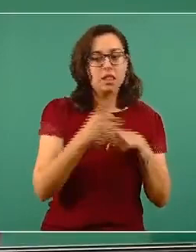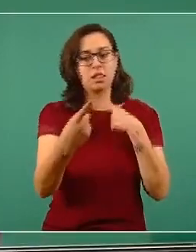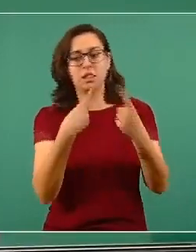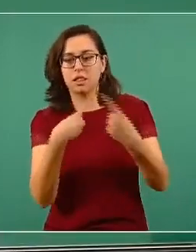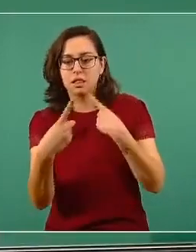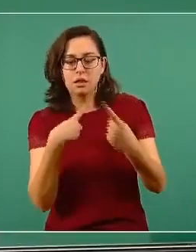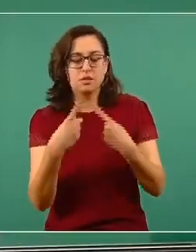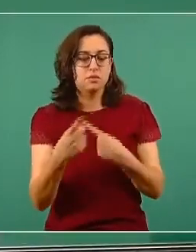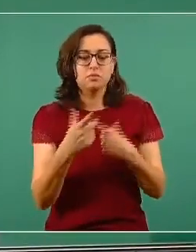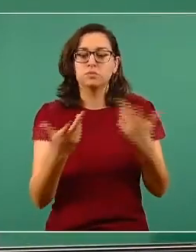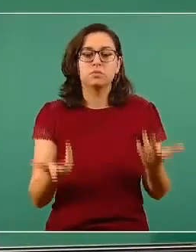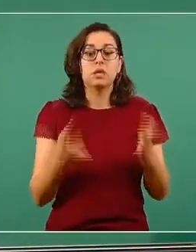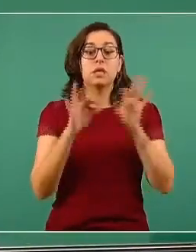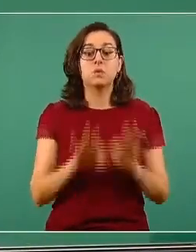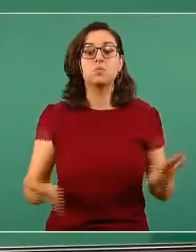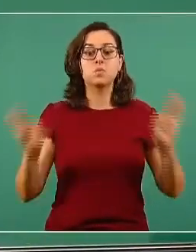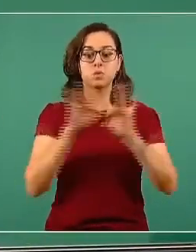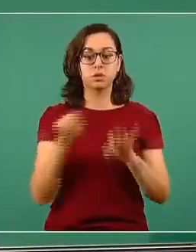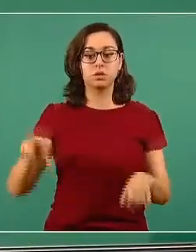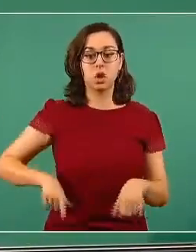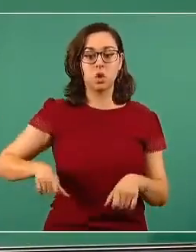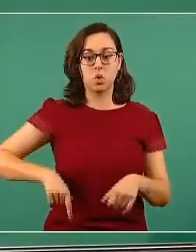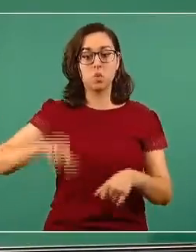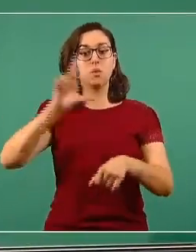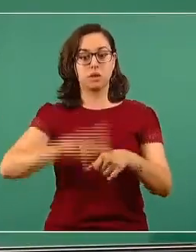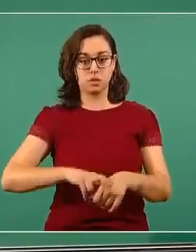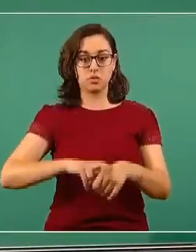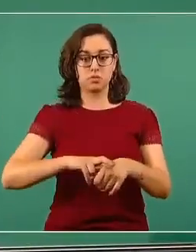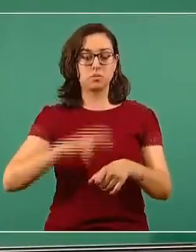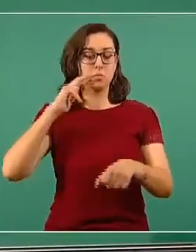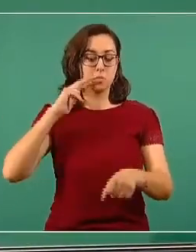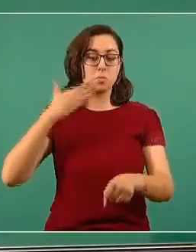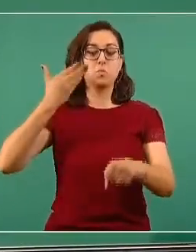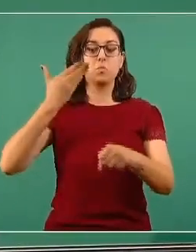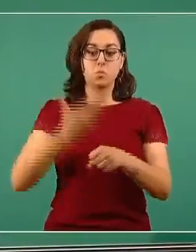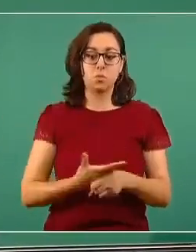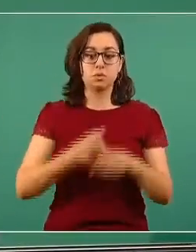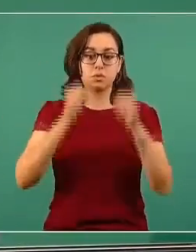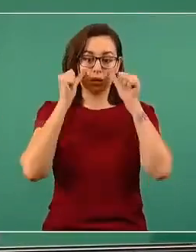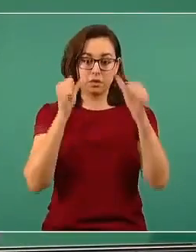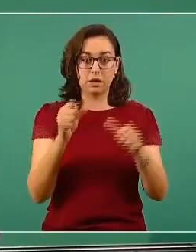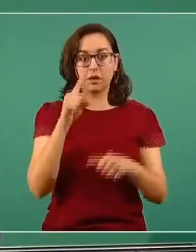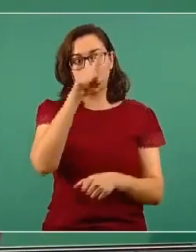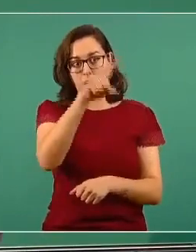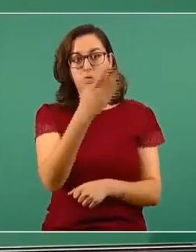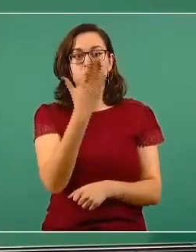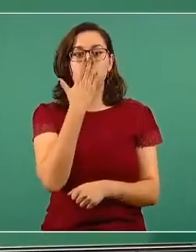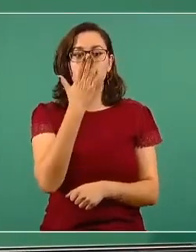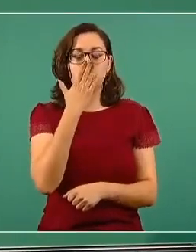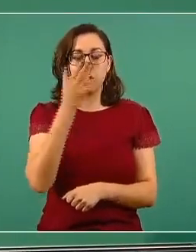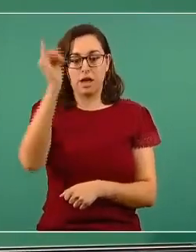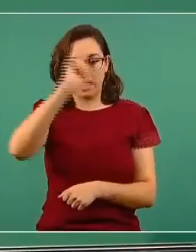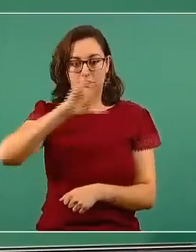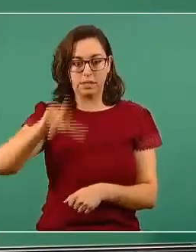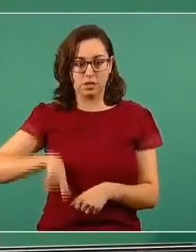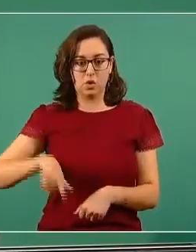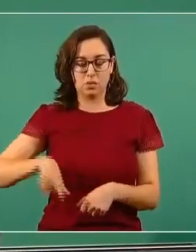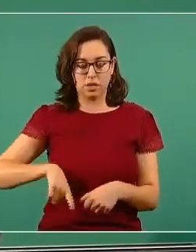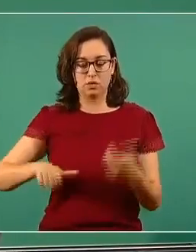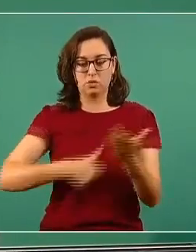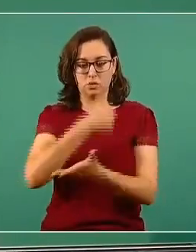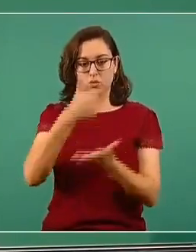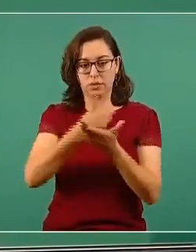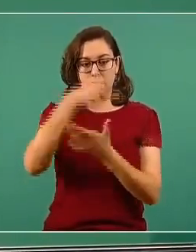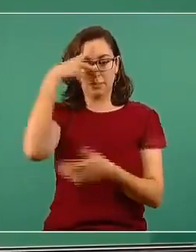muy importante que actúen los gobernadores y la gobernadora de Sonora, que es la única mujer, junto con la jefa de gobierno,